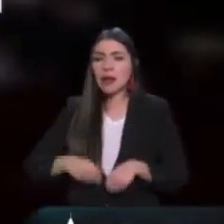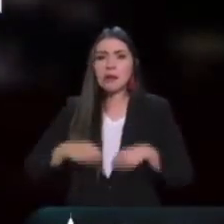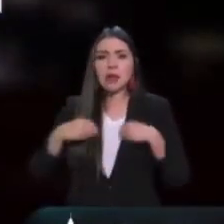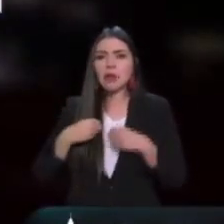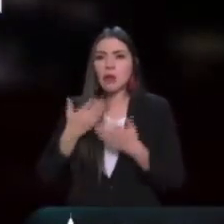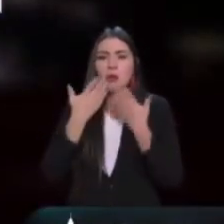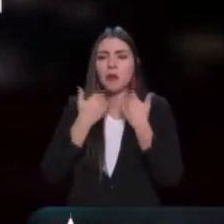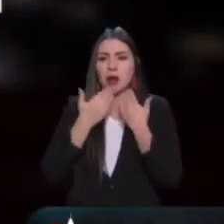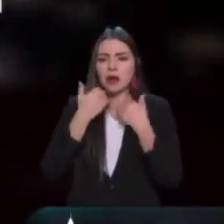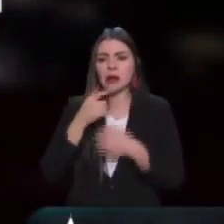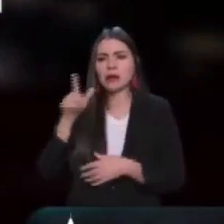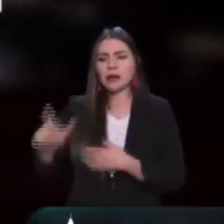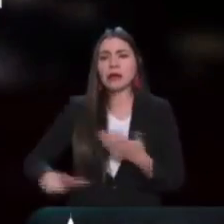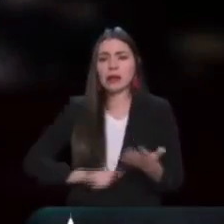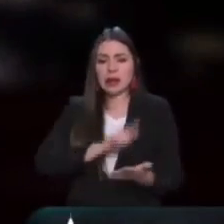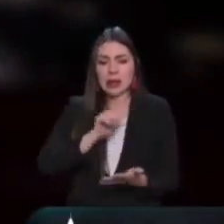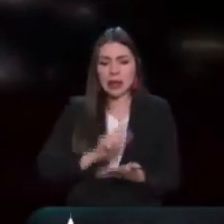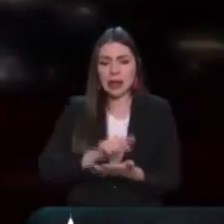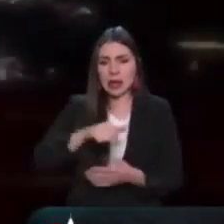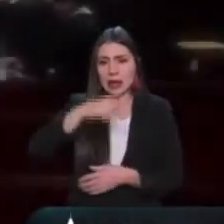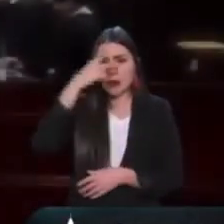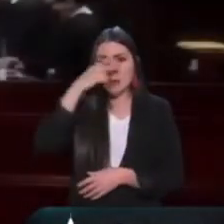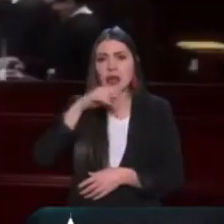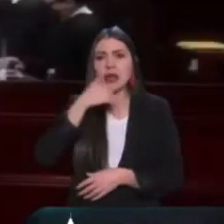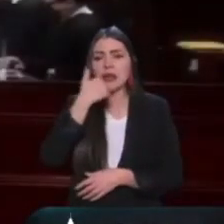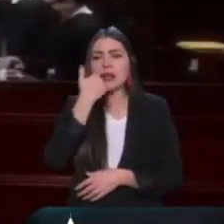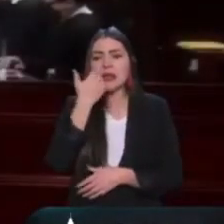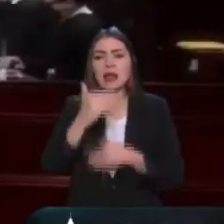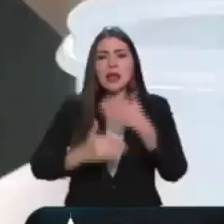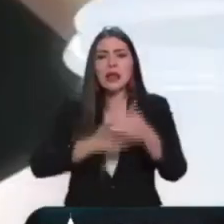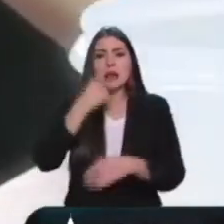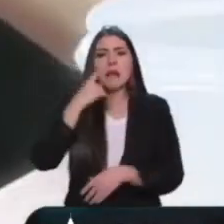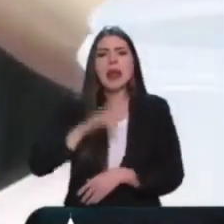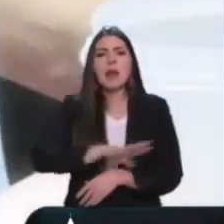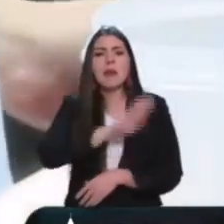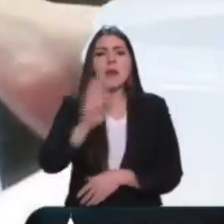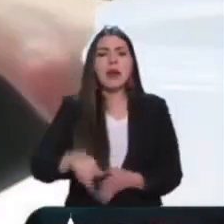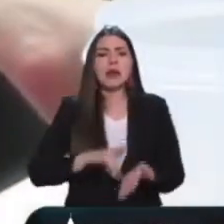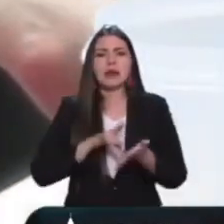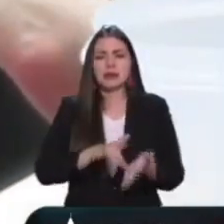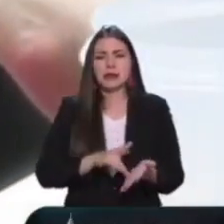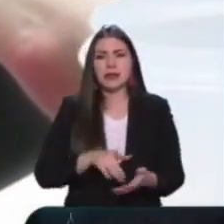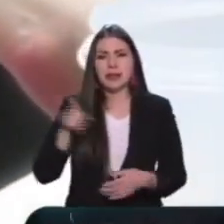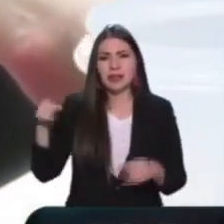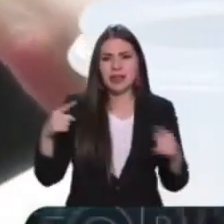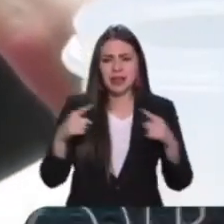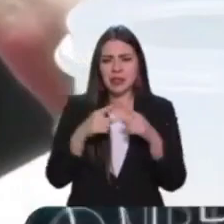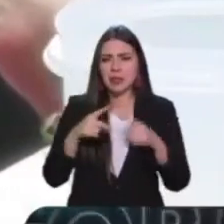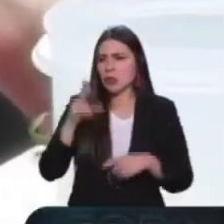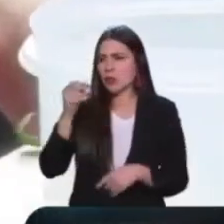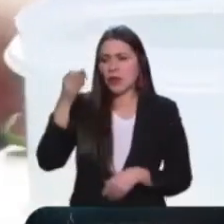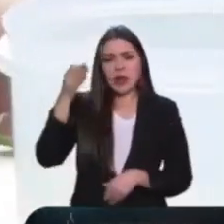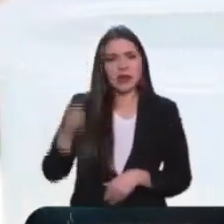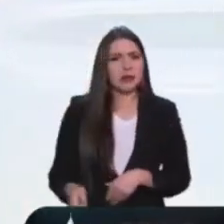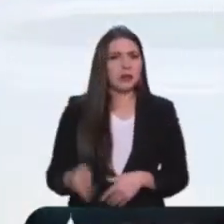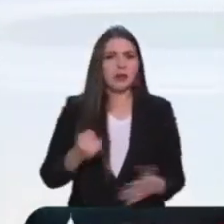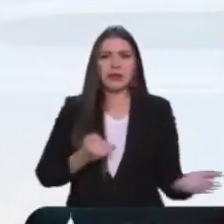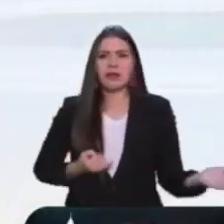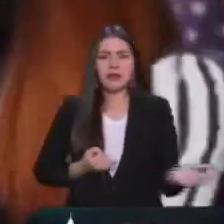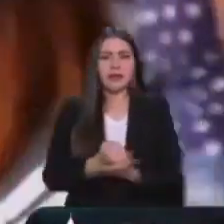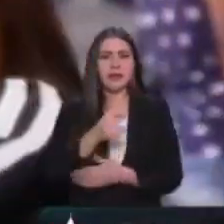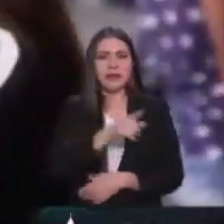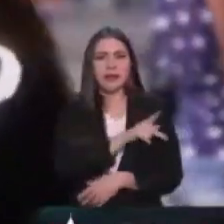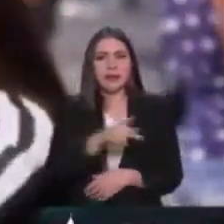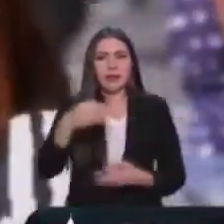se encamina a favorecer la muerte, expresó en su editorial el semanario. La Iglesia repudió la decisión unánime de la Corte que el martes 7 de